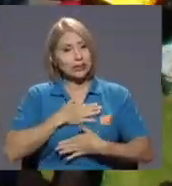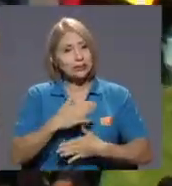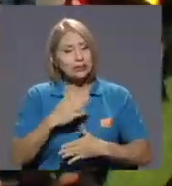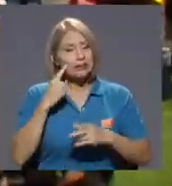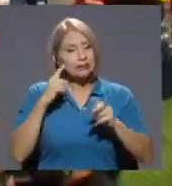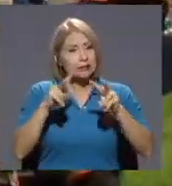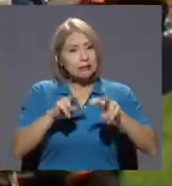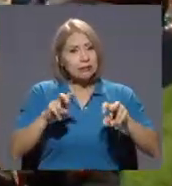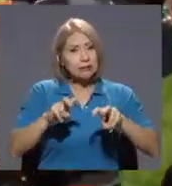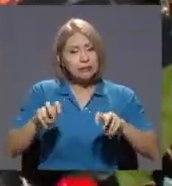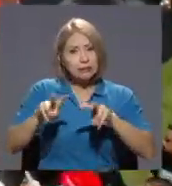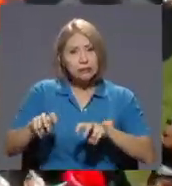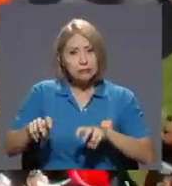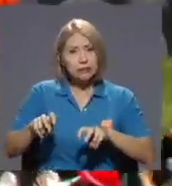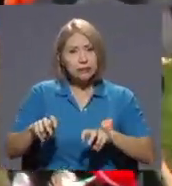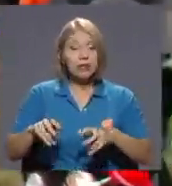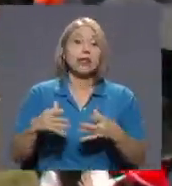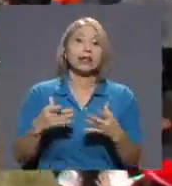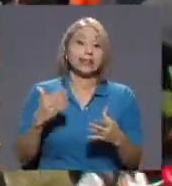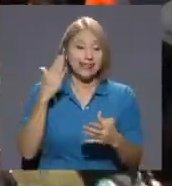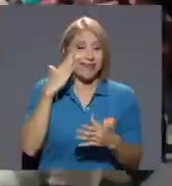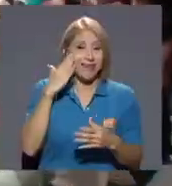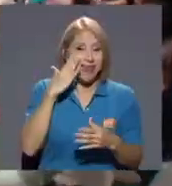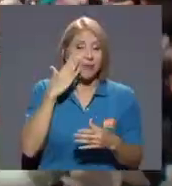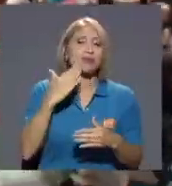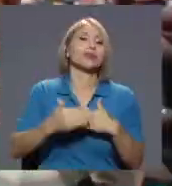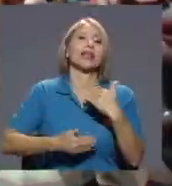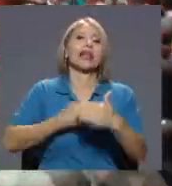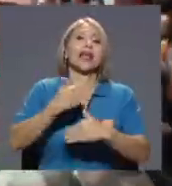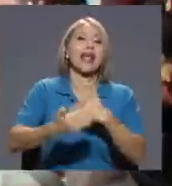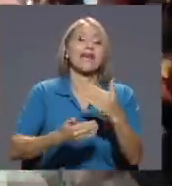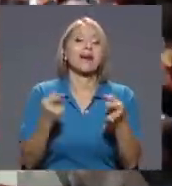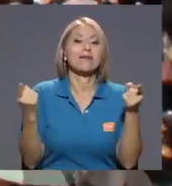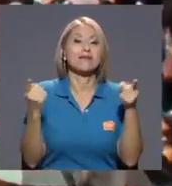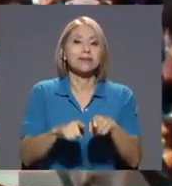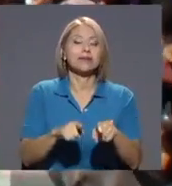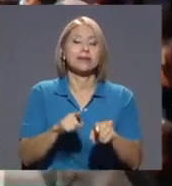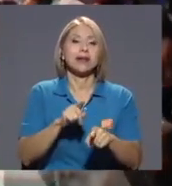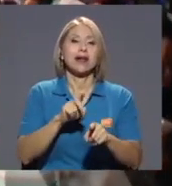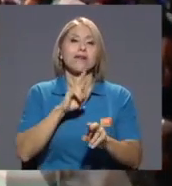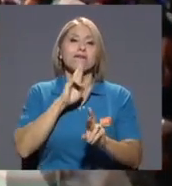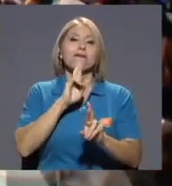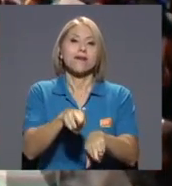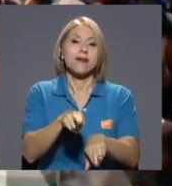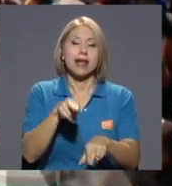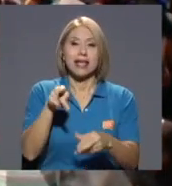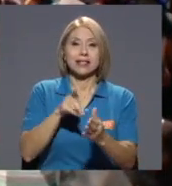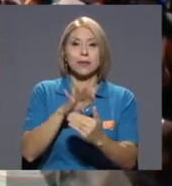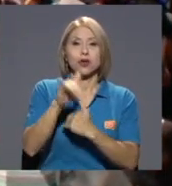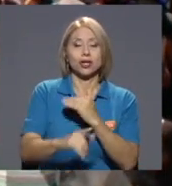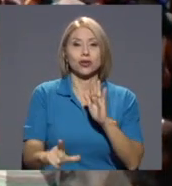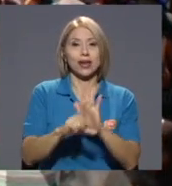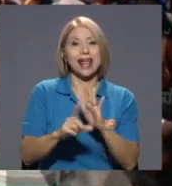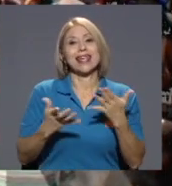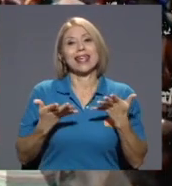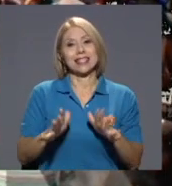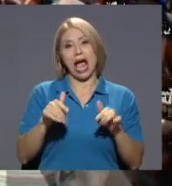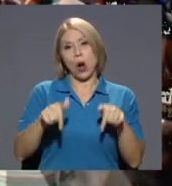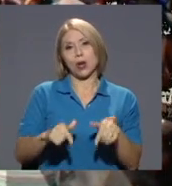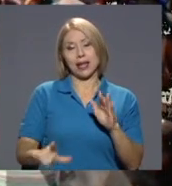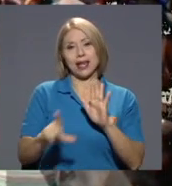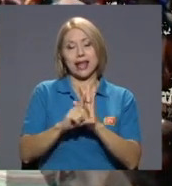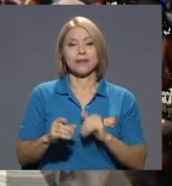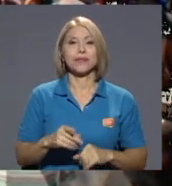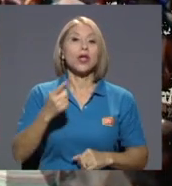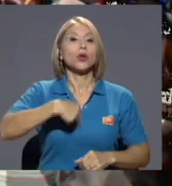las repercusiones que iba a tener este proyecto de ley que repito hoy ley en la pública nosotros